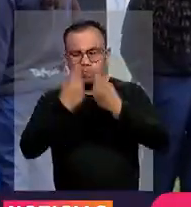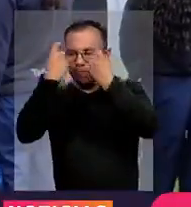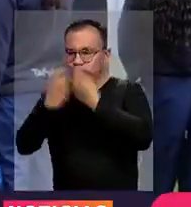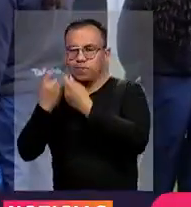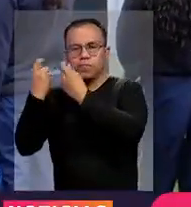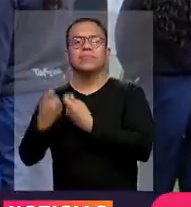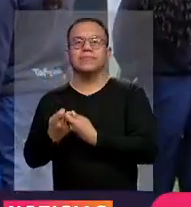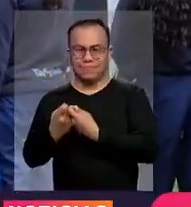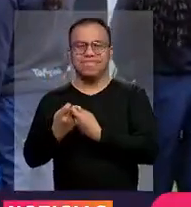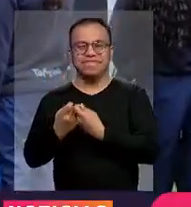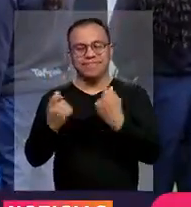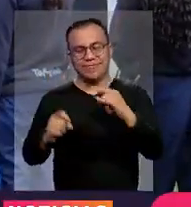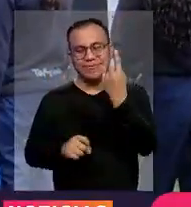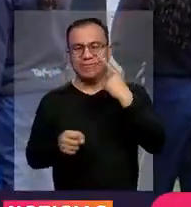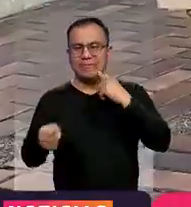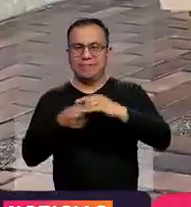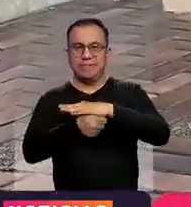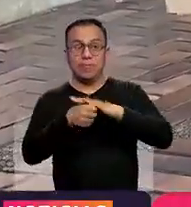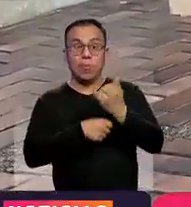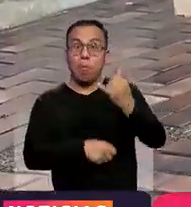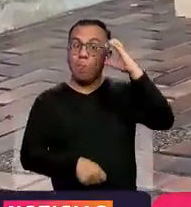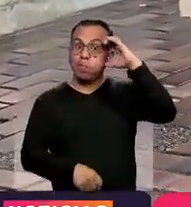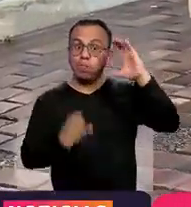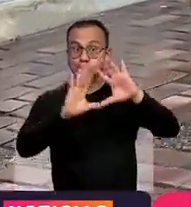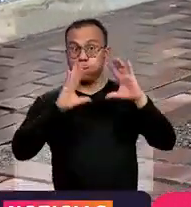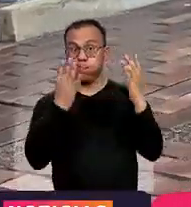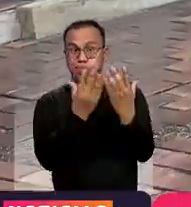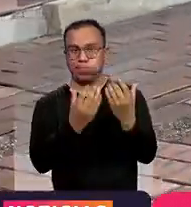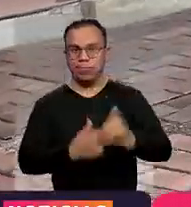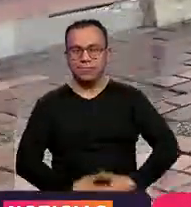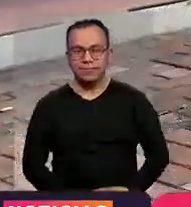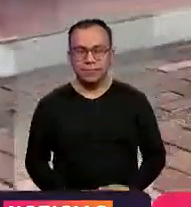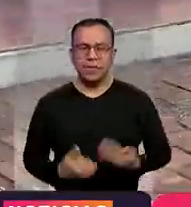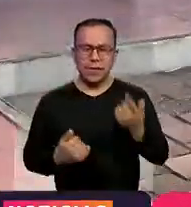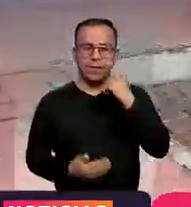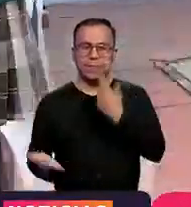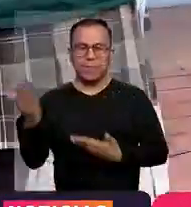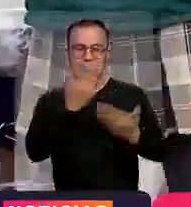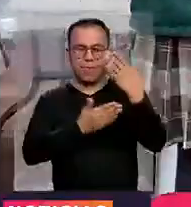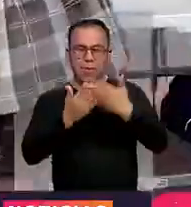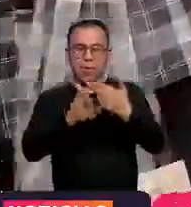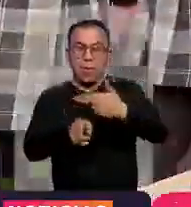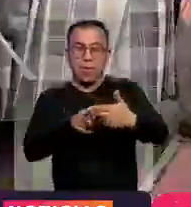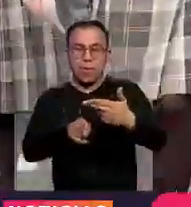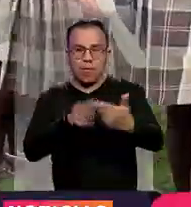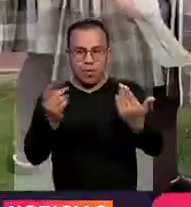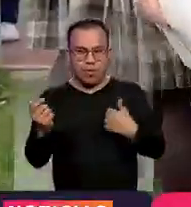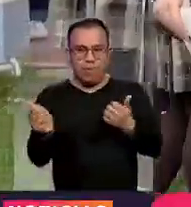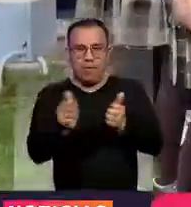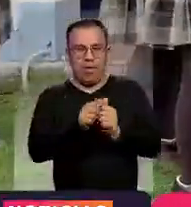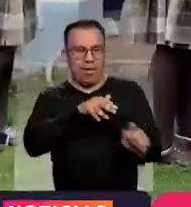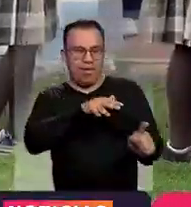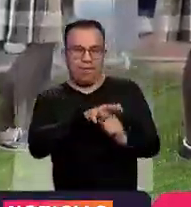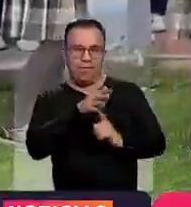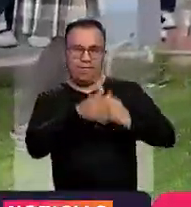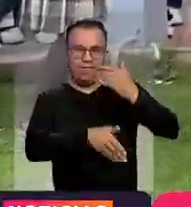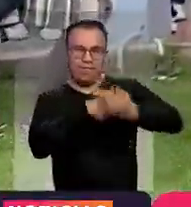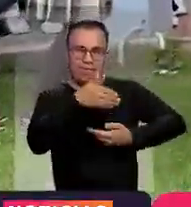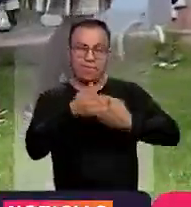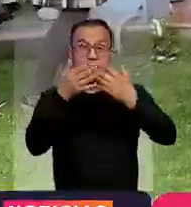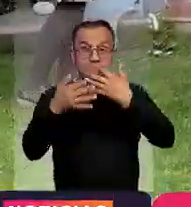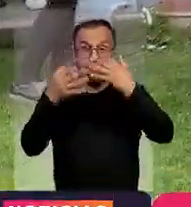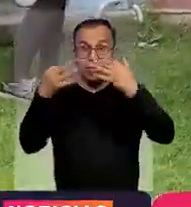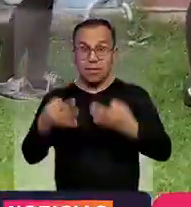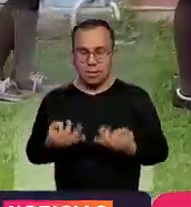tal cual como si ocurriera en el mundo real. Según informaron, los resultados de este simulacro estarán en custodia para no afectar el proceso electoral